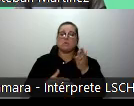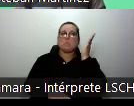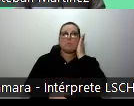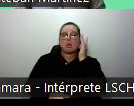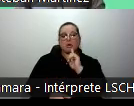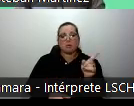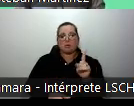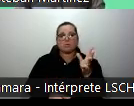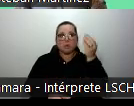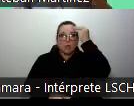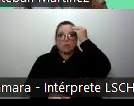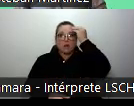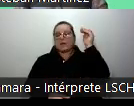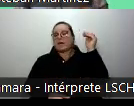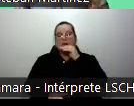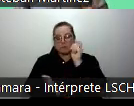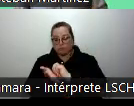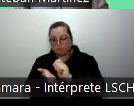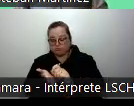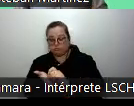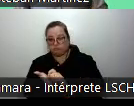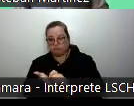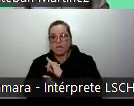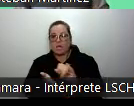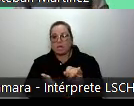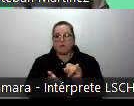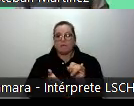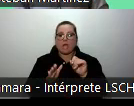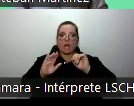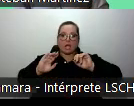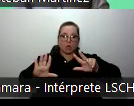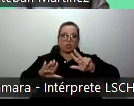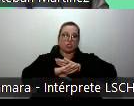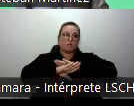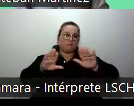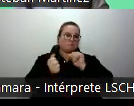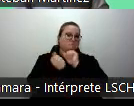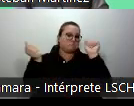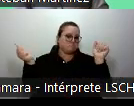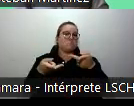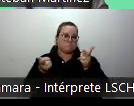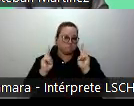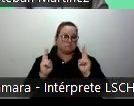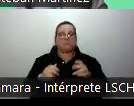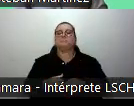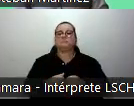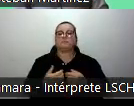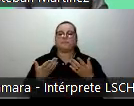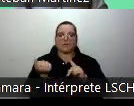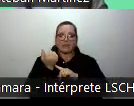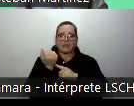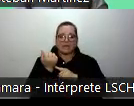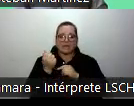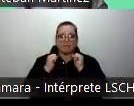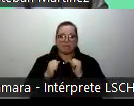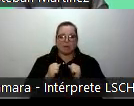si te acuerdas de algo anótalo rápido después eh a las 8 vamos a estar libres para que puedas retomar Así que esa técnica te puede estar